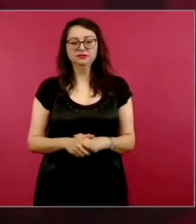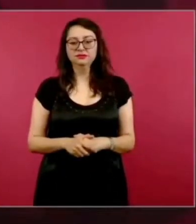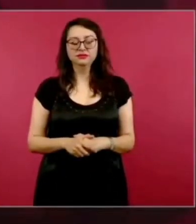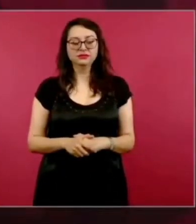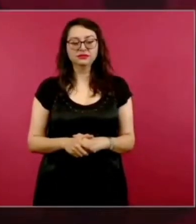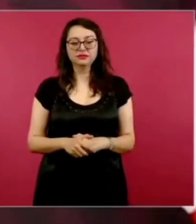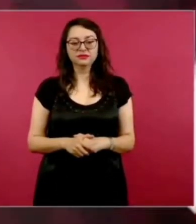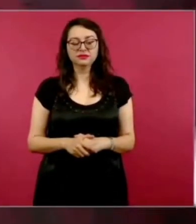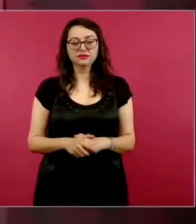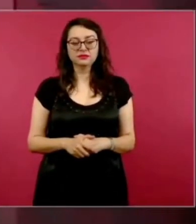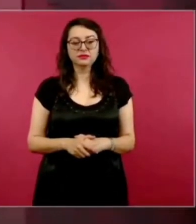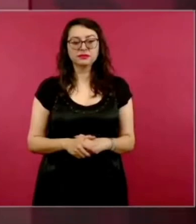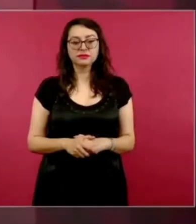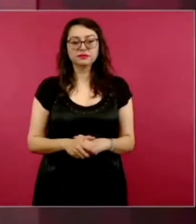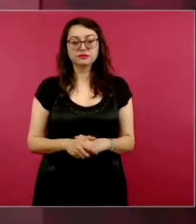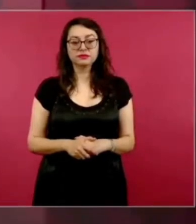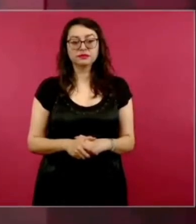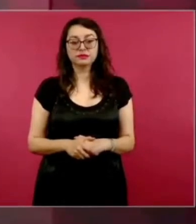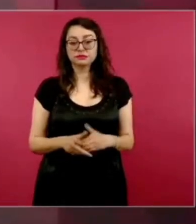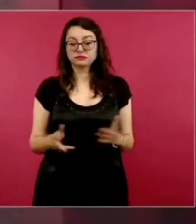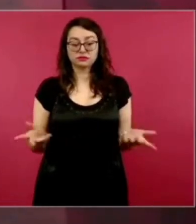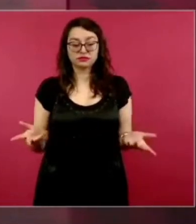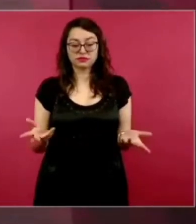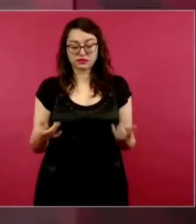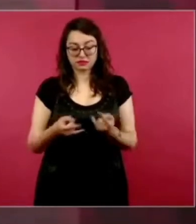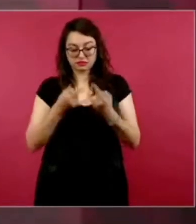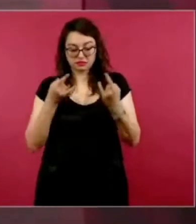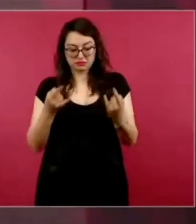Ahí puedo probar,